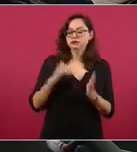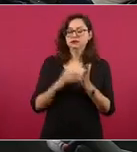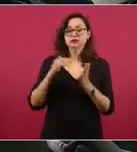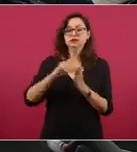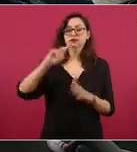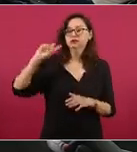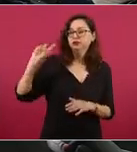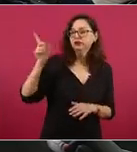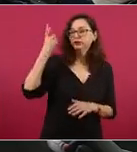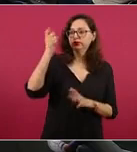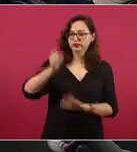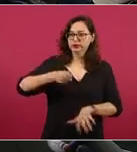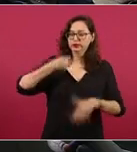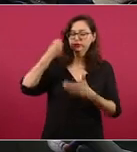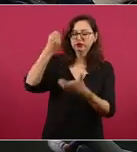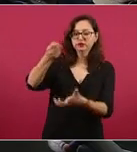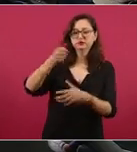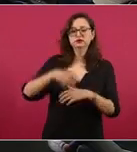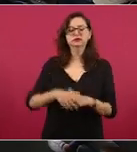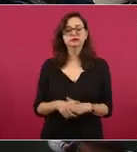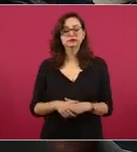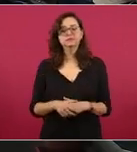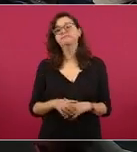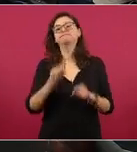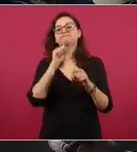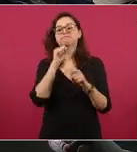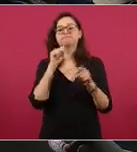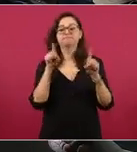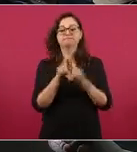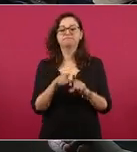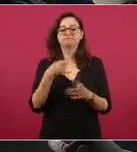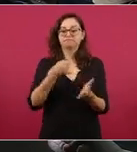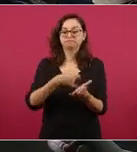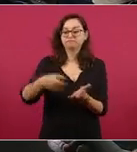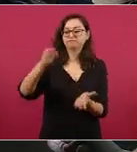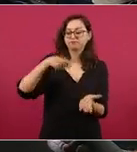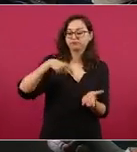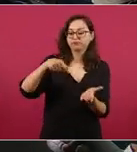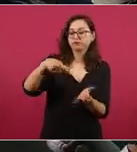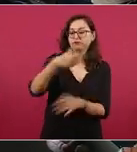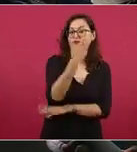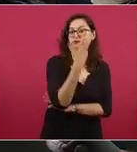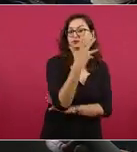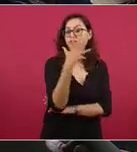1,450 millones de dólares, el programa de reforestación más importante del mundo,